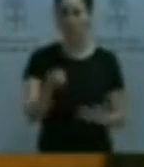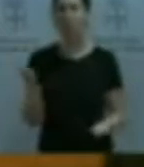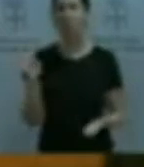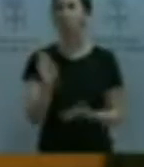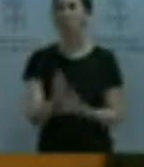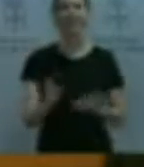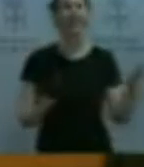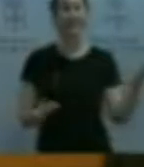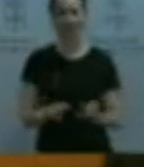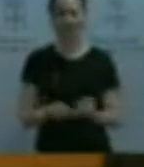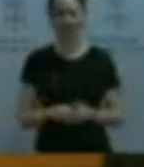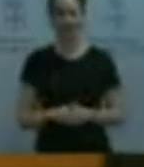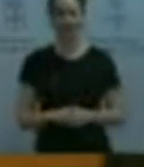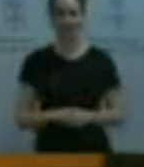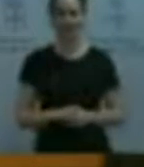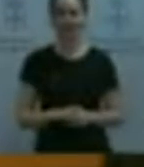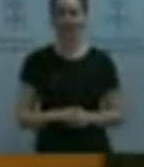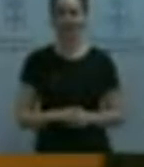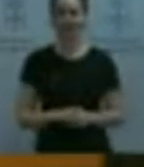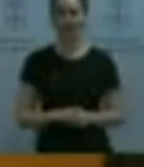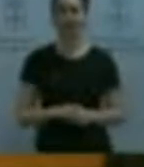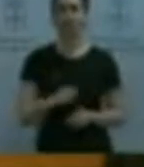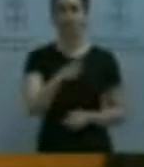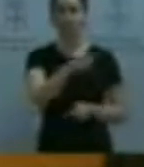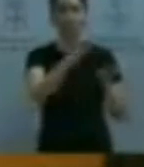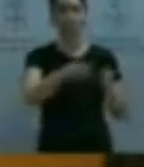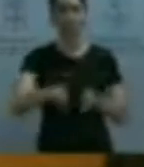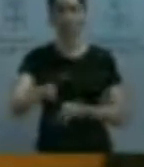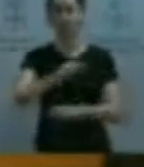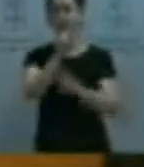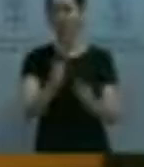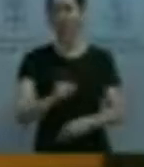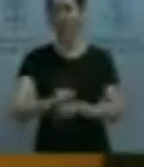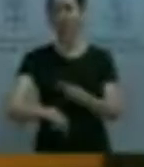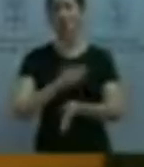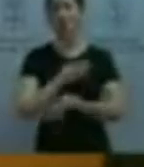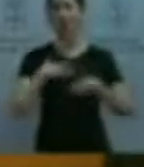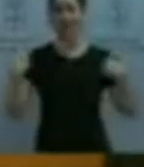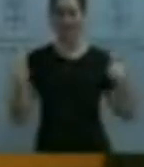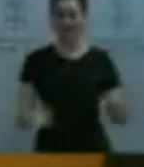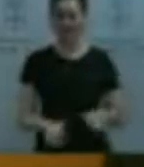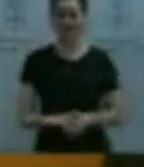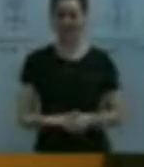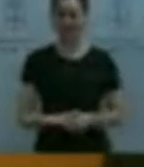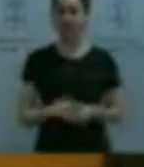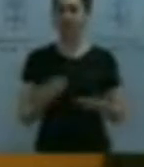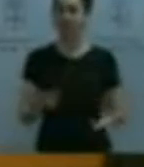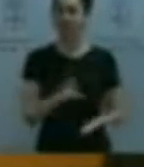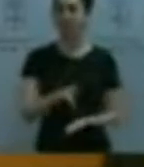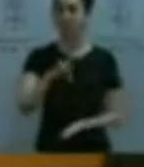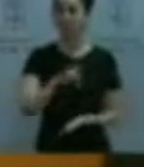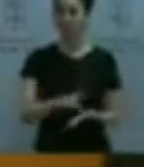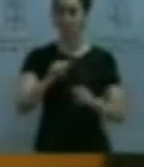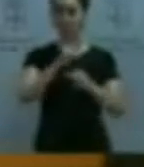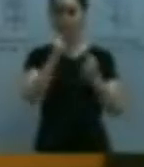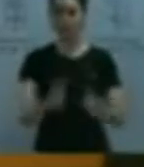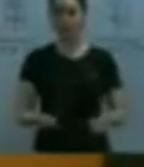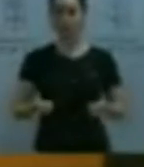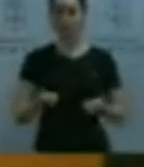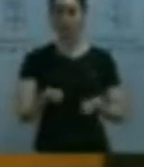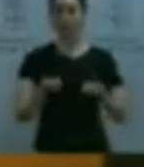con los presupuestos hacen lo que quieren. Es decir, el hecho de que ustedes presupuesten unos gastos de funcionamiento para el SEPEPA en el